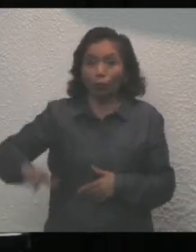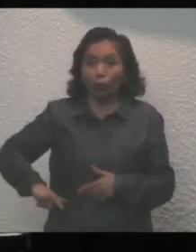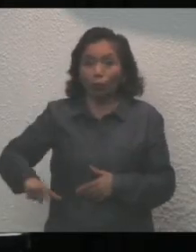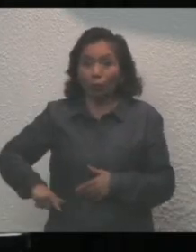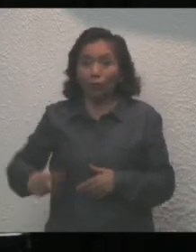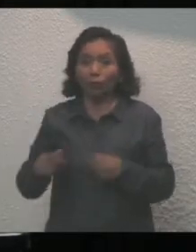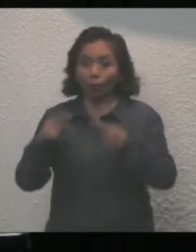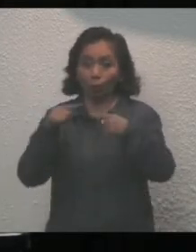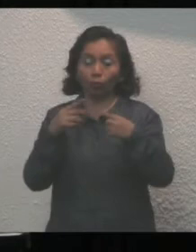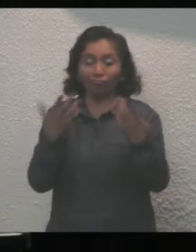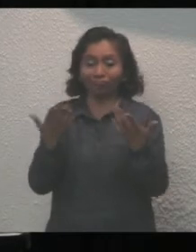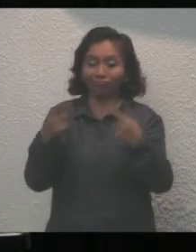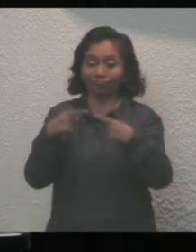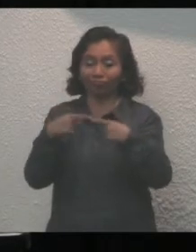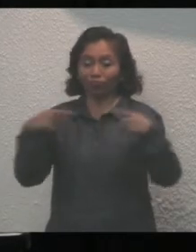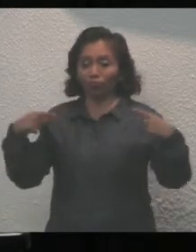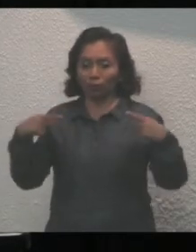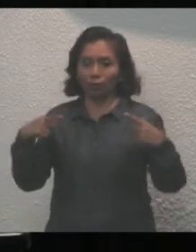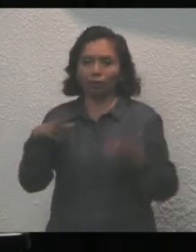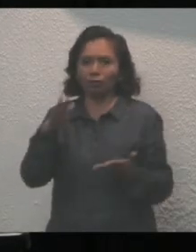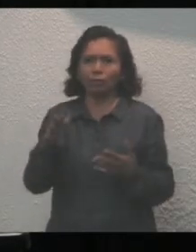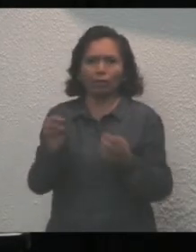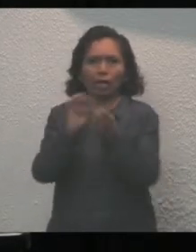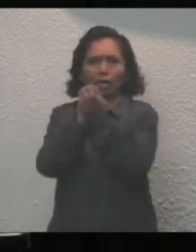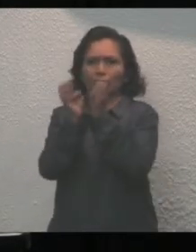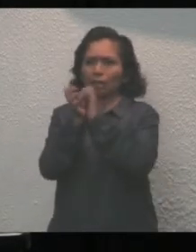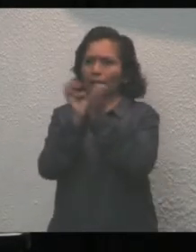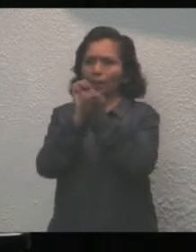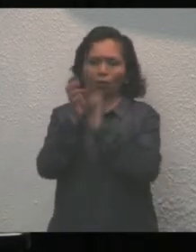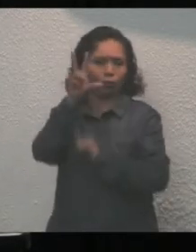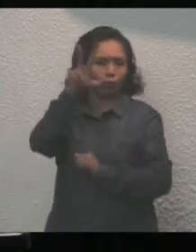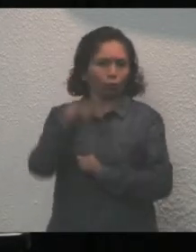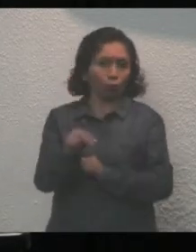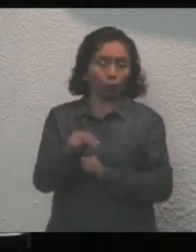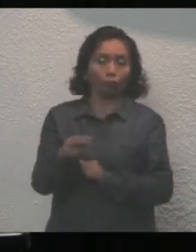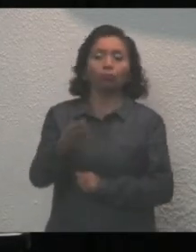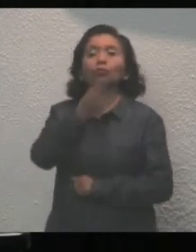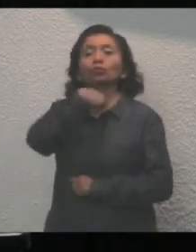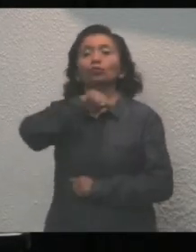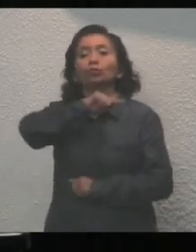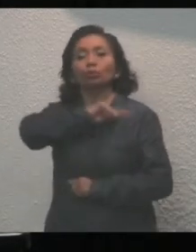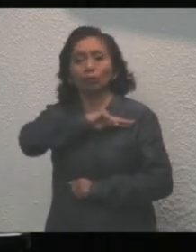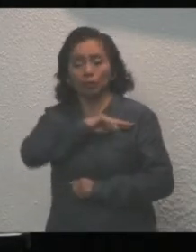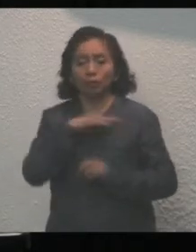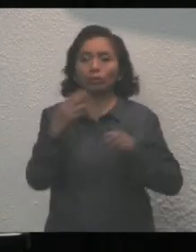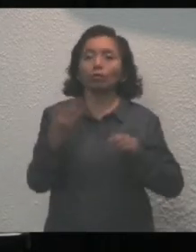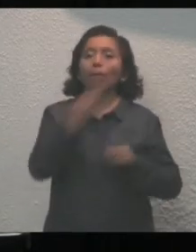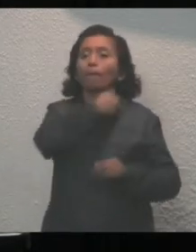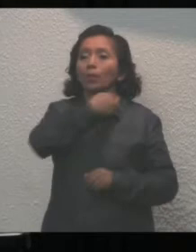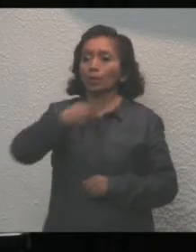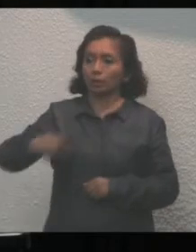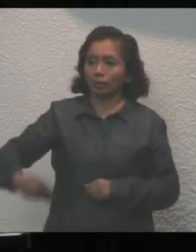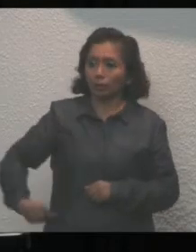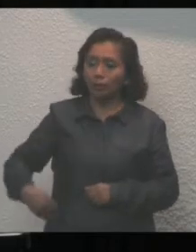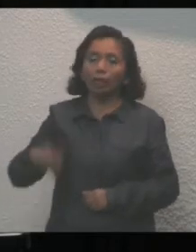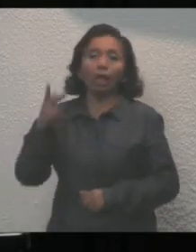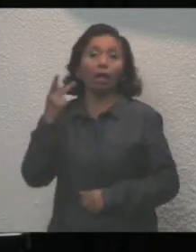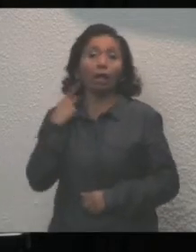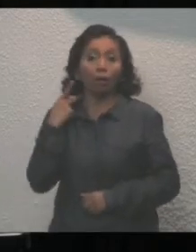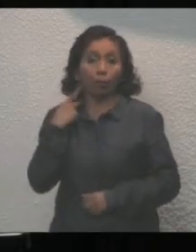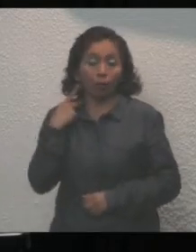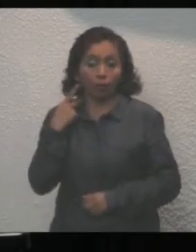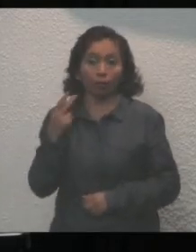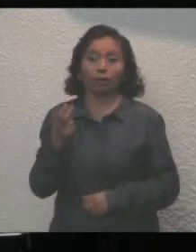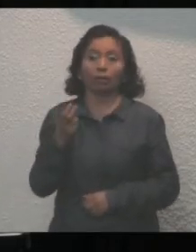de oposición no significa ser enemigos. Nuestro presidente nos ha enseñado que